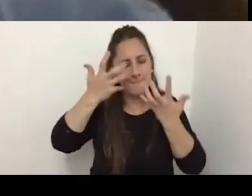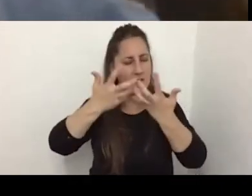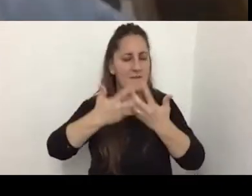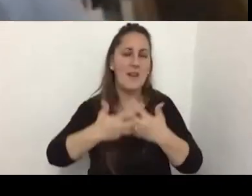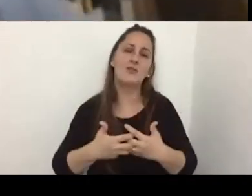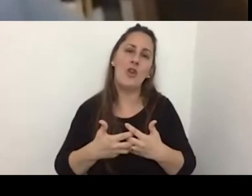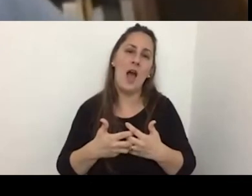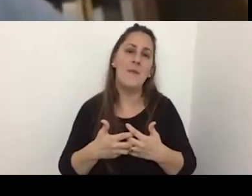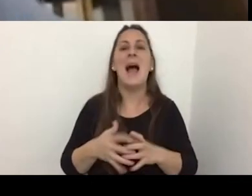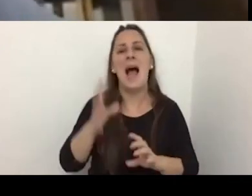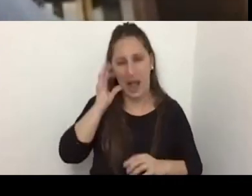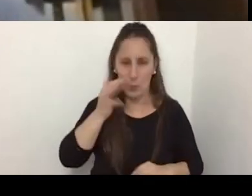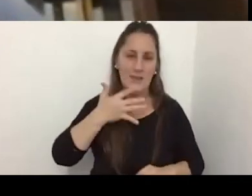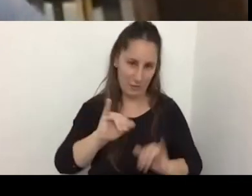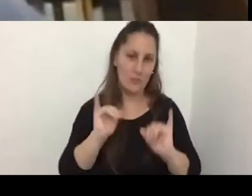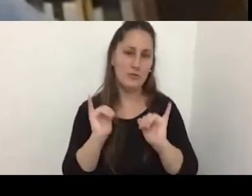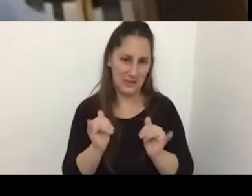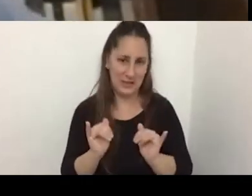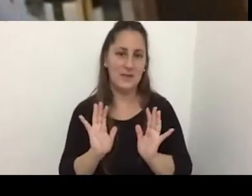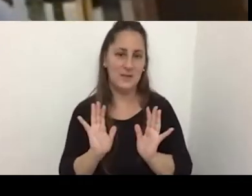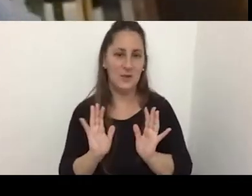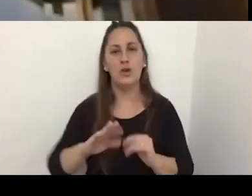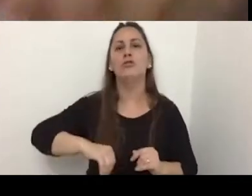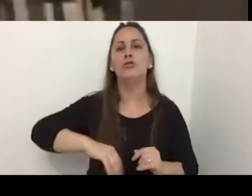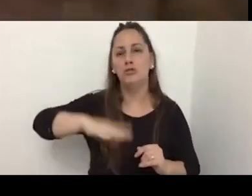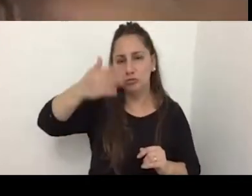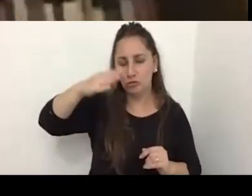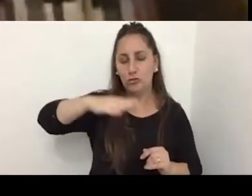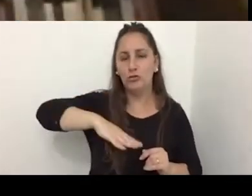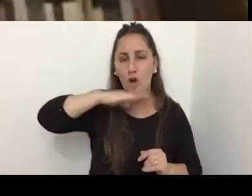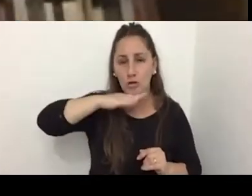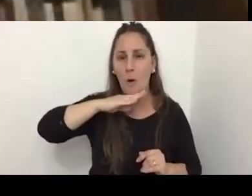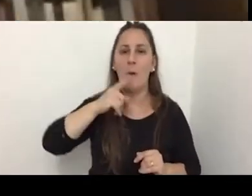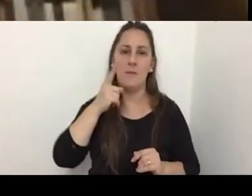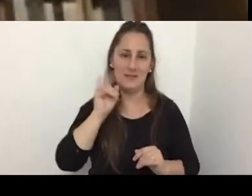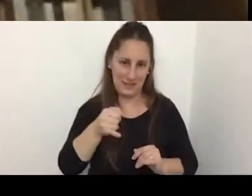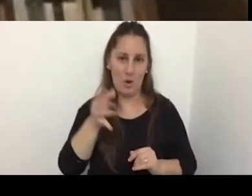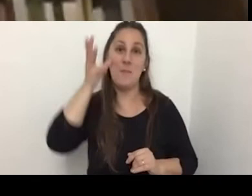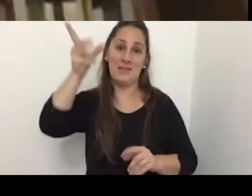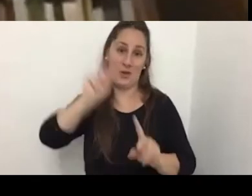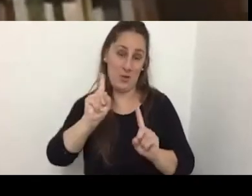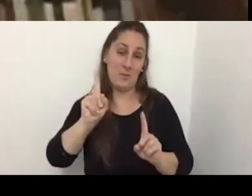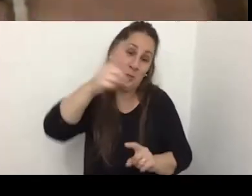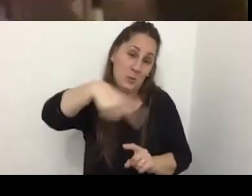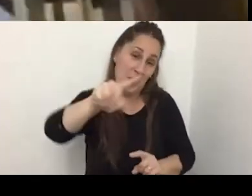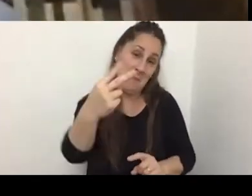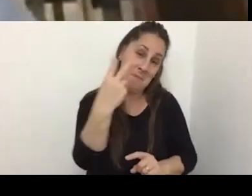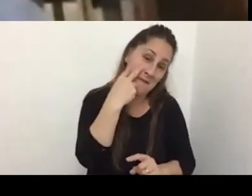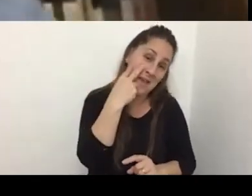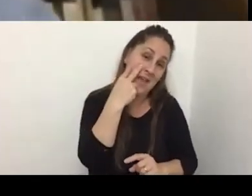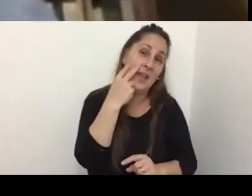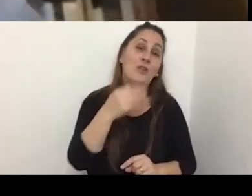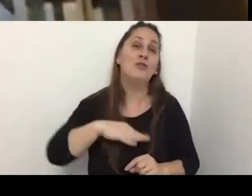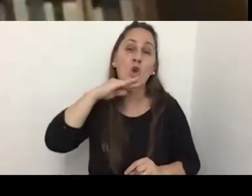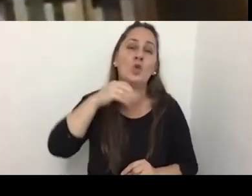lo entiendo. Soy tonto, pero no tanto. Después eso lo dejo a criterio de ustedes, cuán tonto soy. Algo de tonto